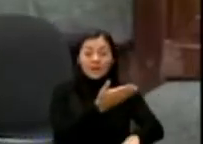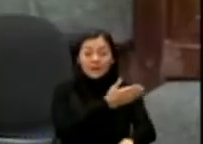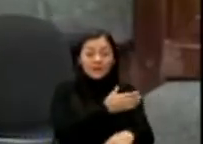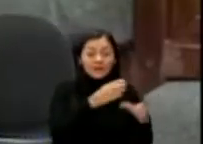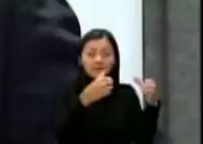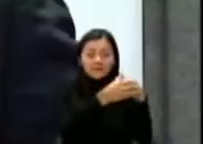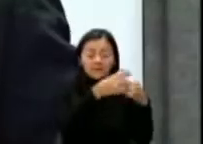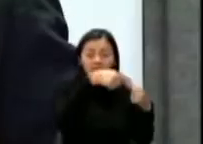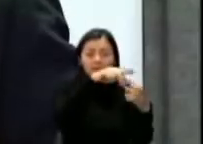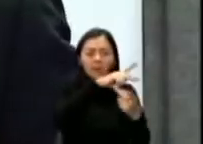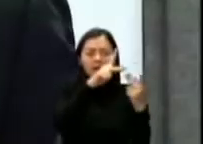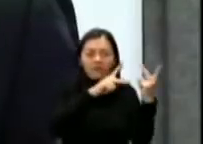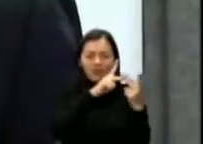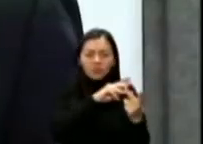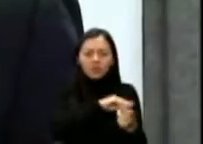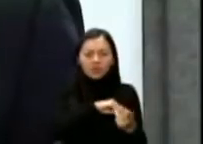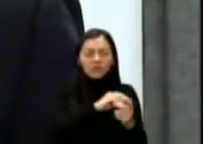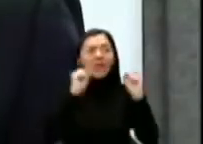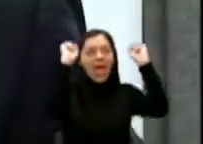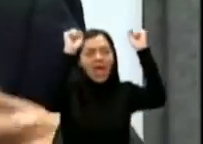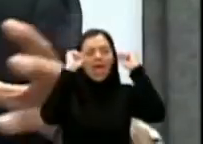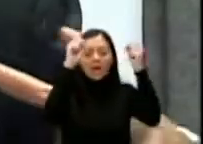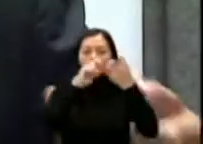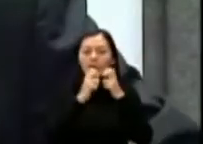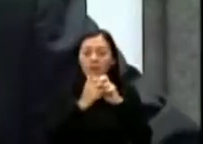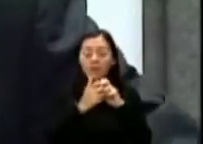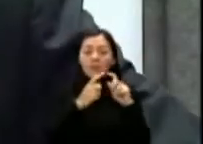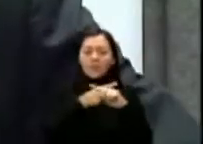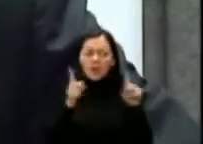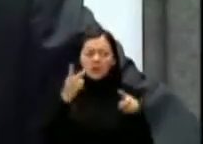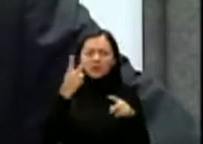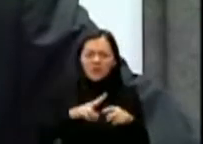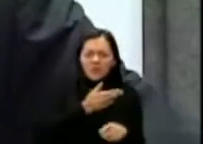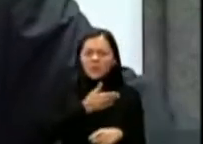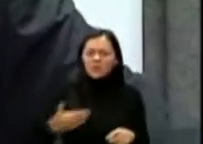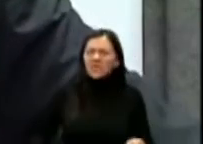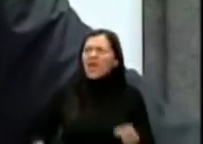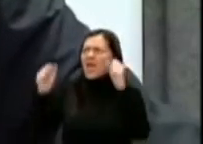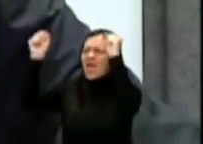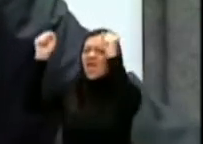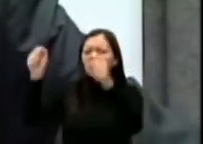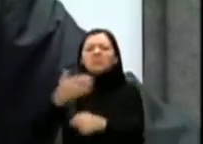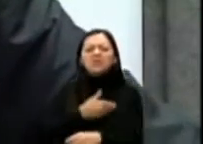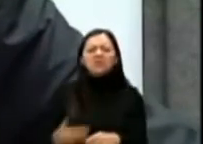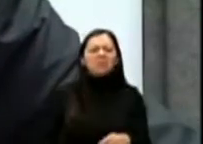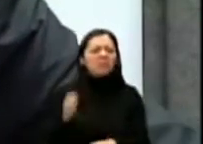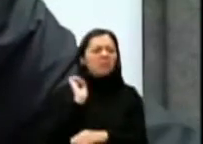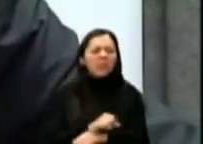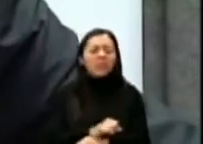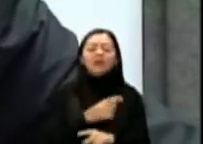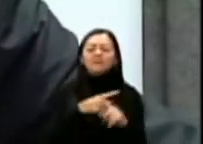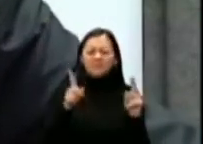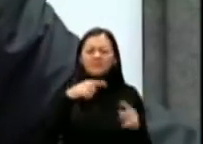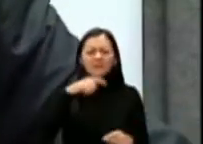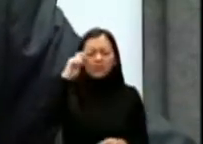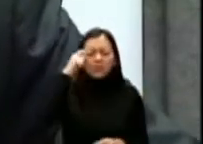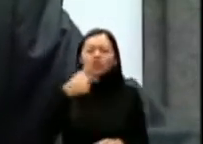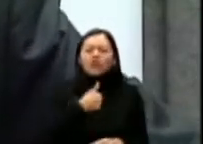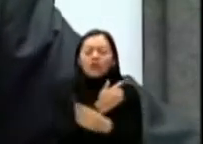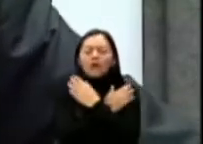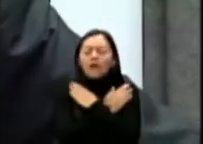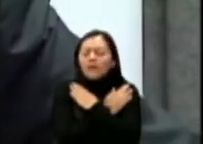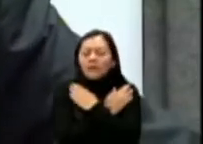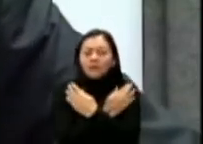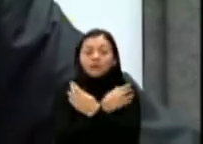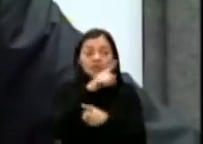eso me refiero específicamente porque para ser atendida la amazonía recuerdo este insisto recuerdo y recuerda nos amazon es con un abrazo por ustedes ya